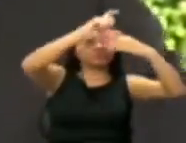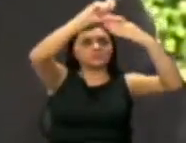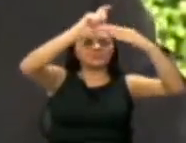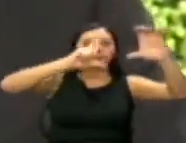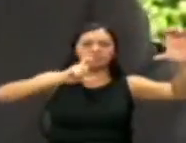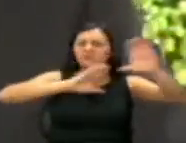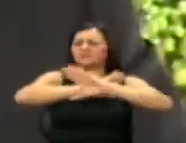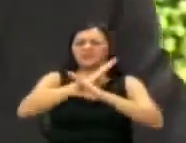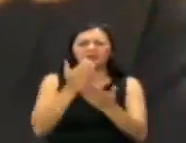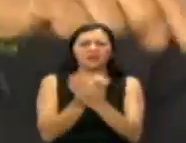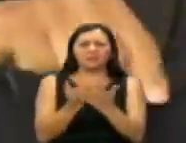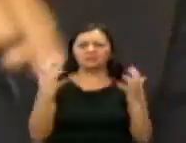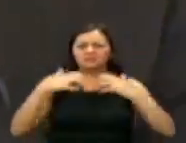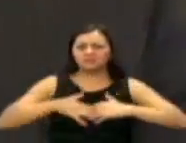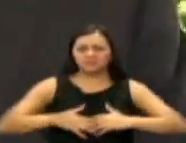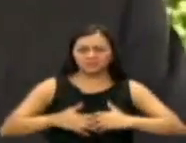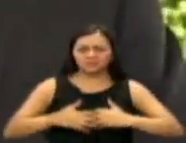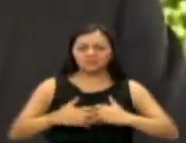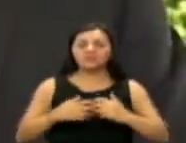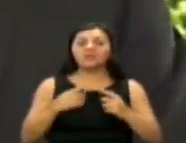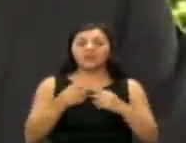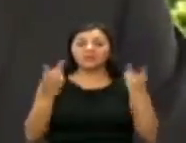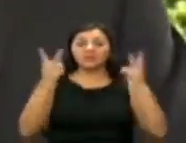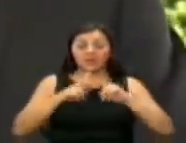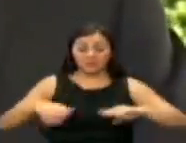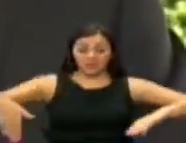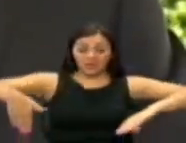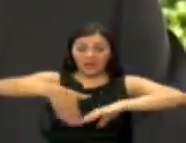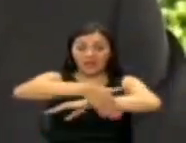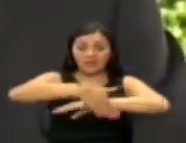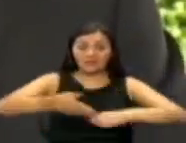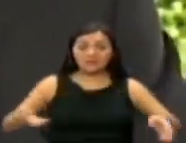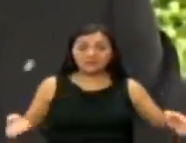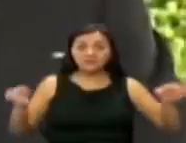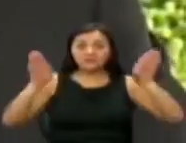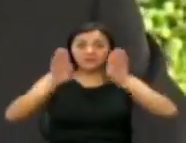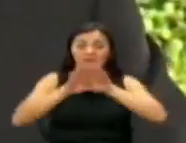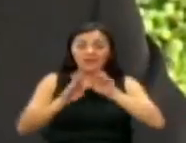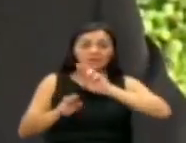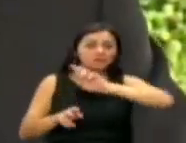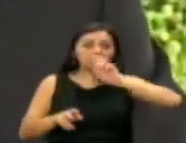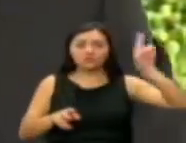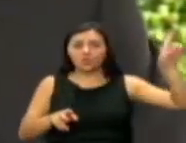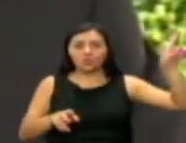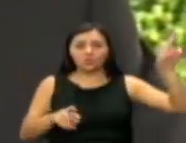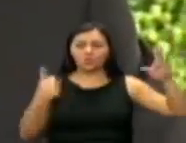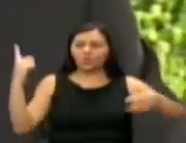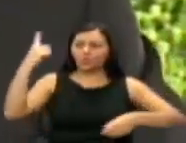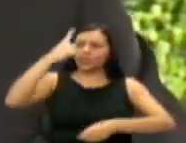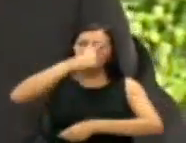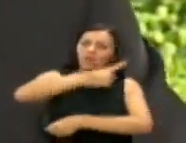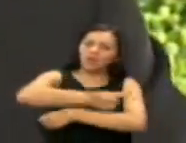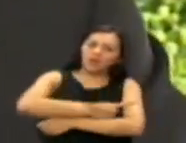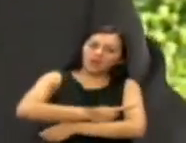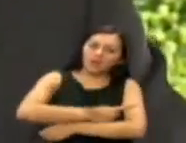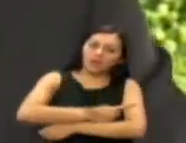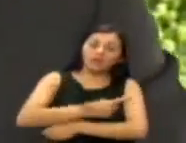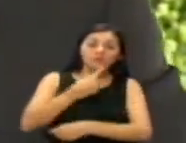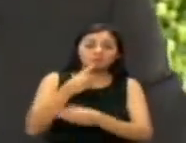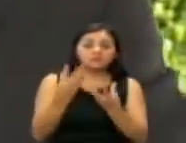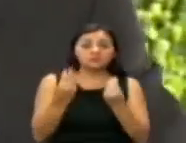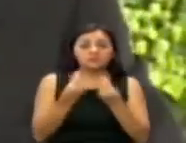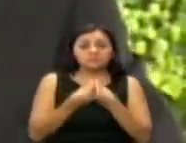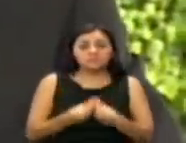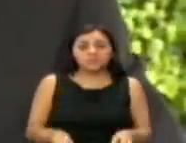también tenemos en el lugar donde cerraron la carretera panamericana, que hasta ahorita está cerrada, todo un día, perjudicando a miles